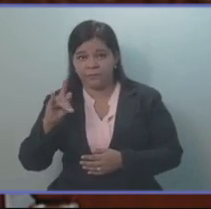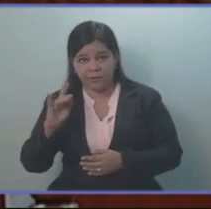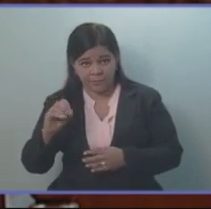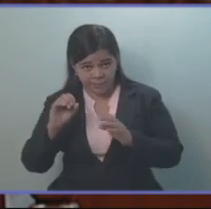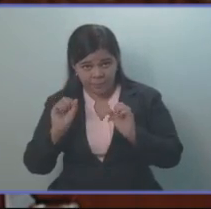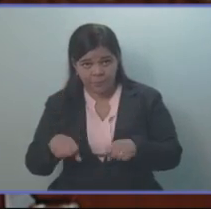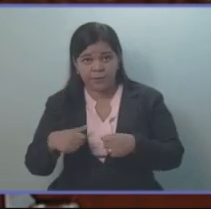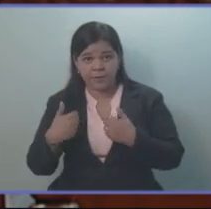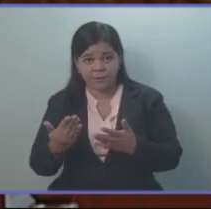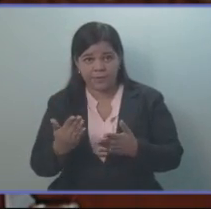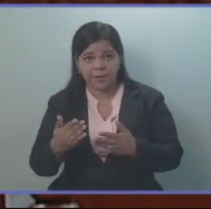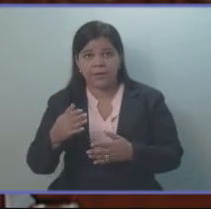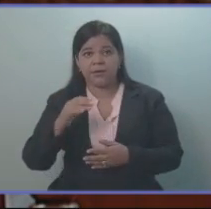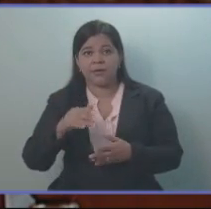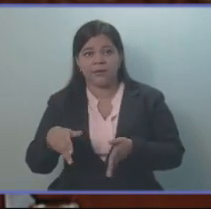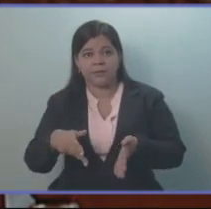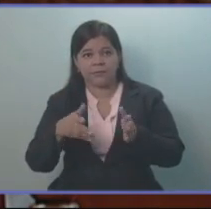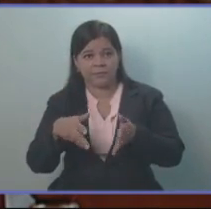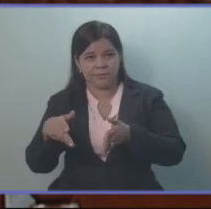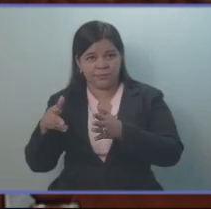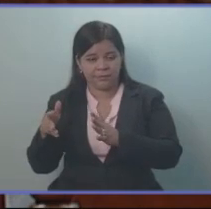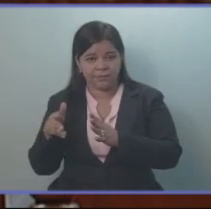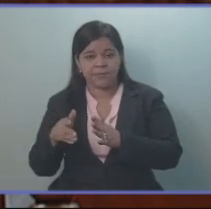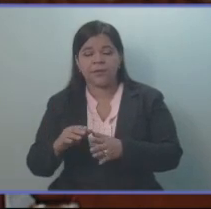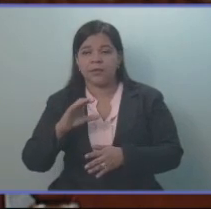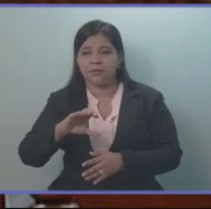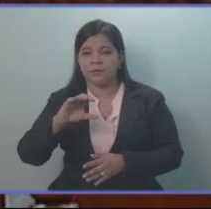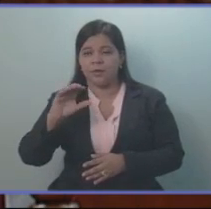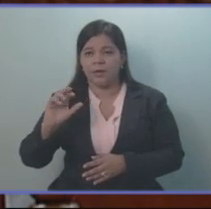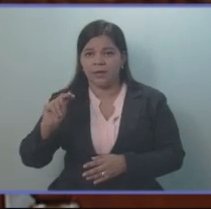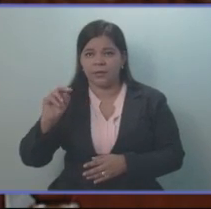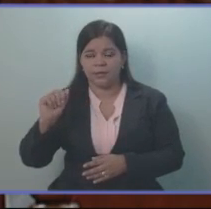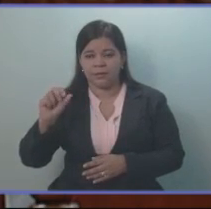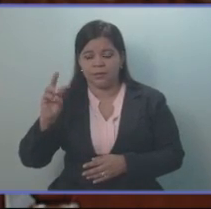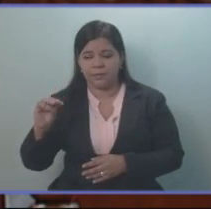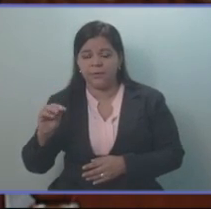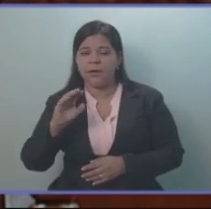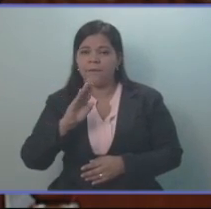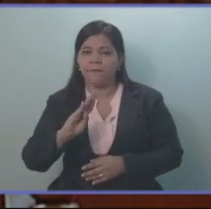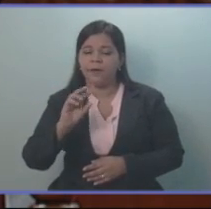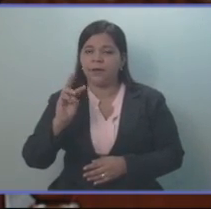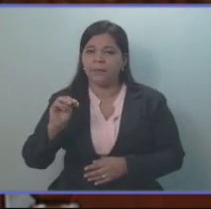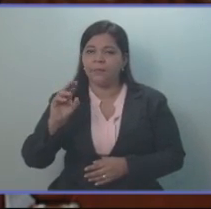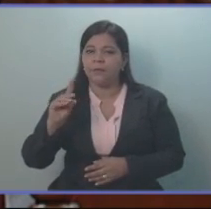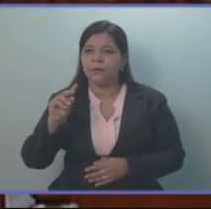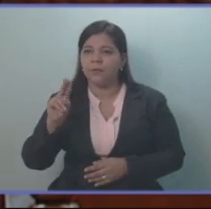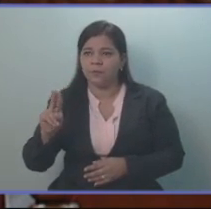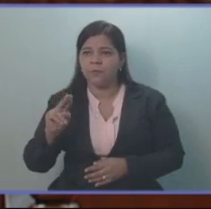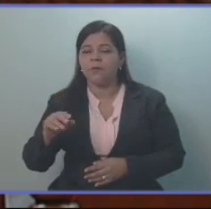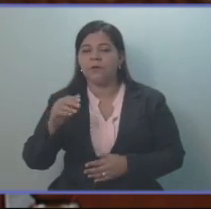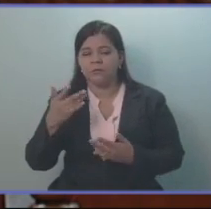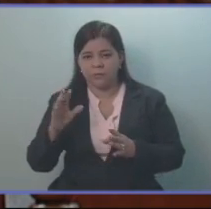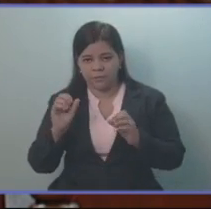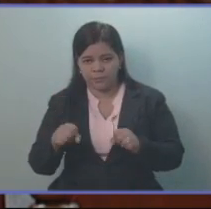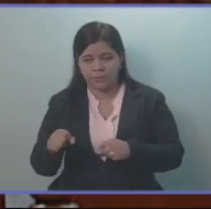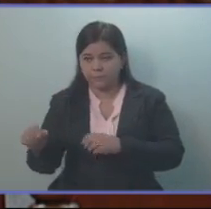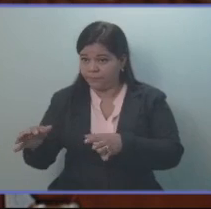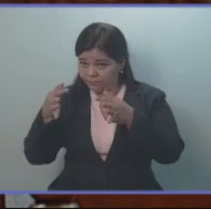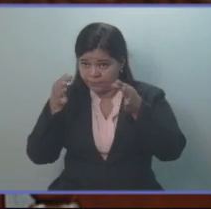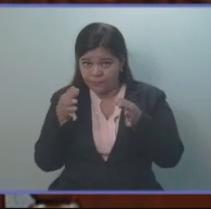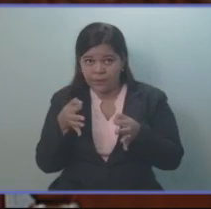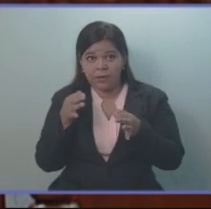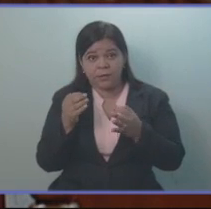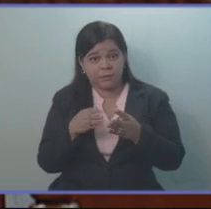la donación del inmueble a una nueva CBAM que el BMDU o Fonavipo designe. En caso